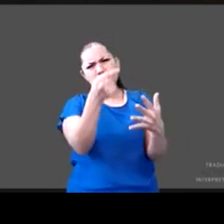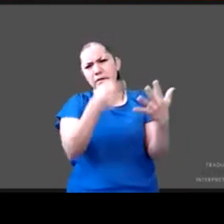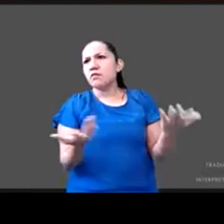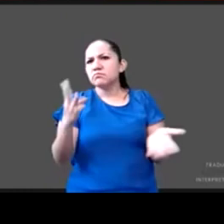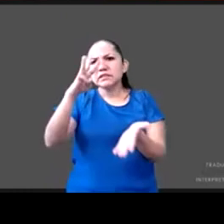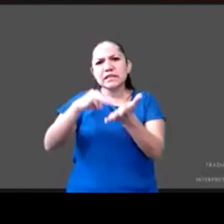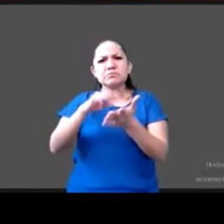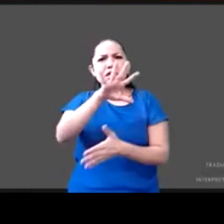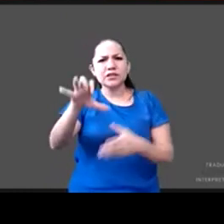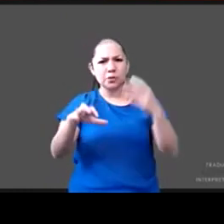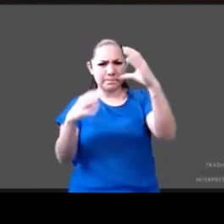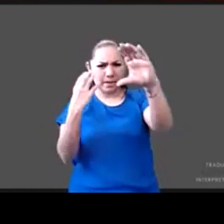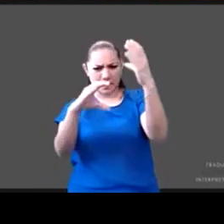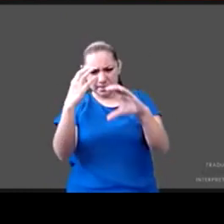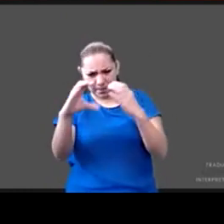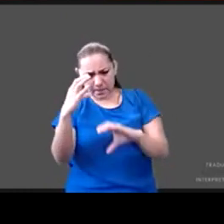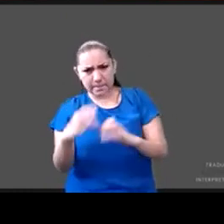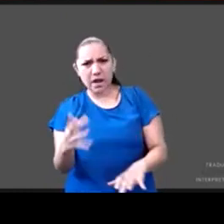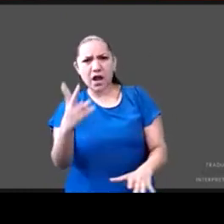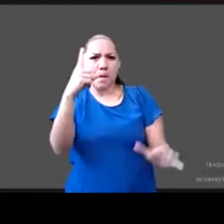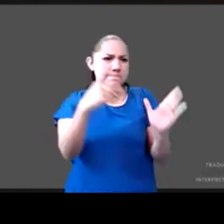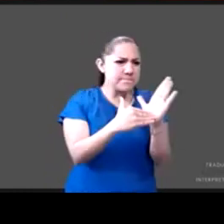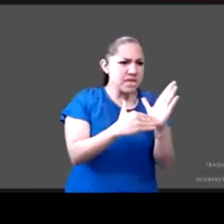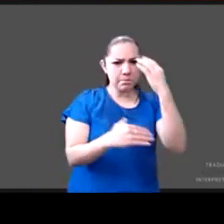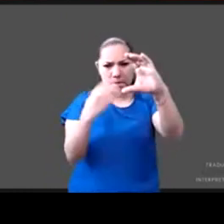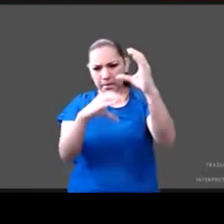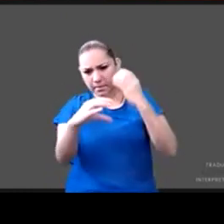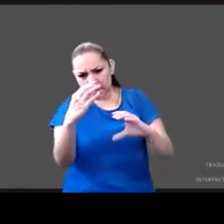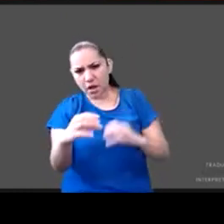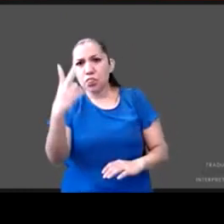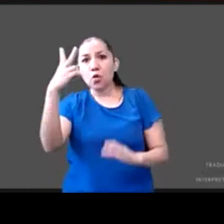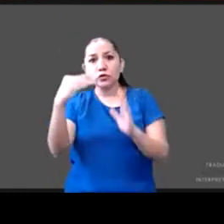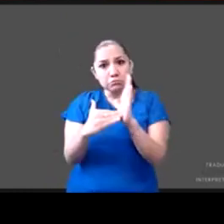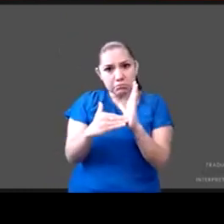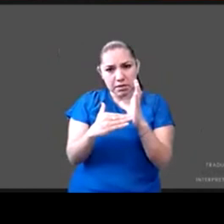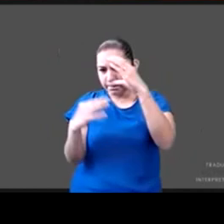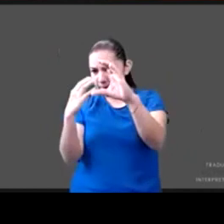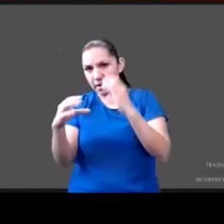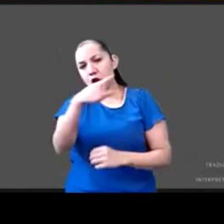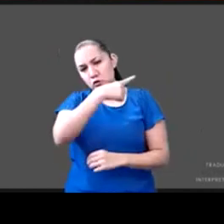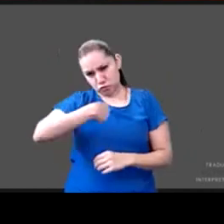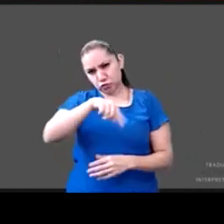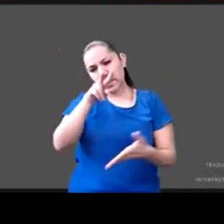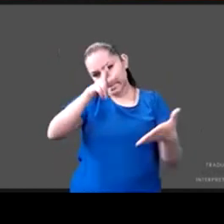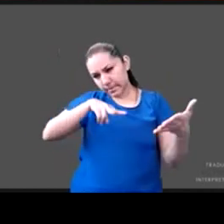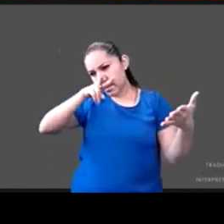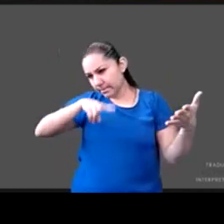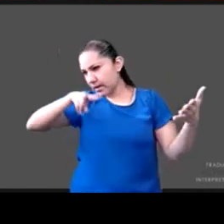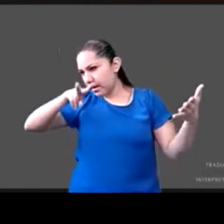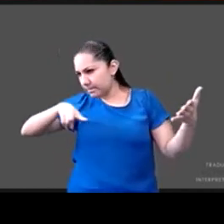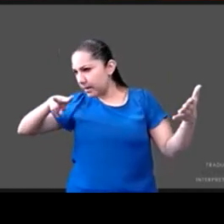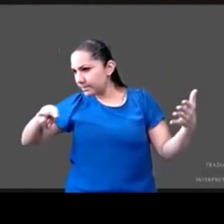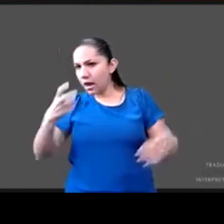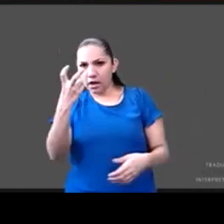comentarios, en otros 1.000, 2.000. Hemos estado revisándolos y a partir de esta revisión se va a hacer también esta